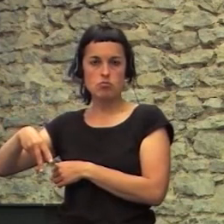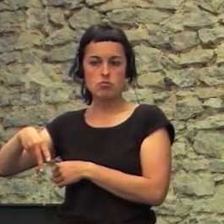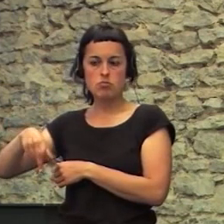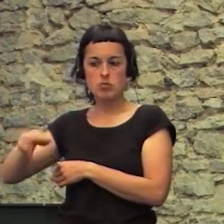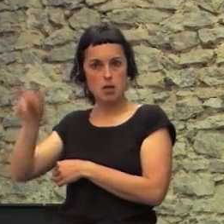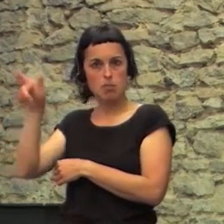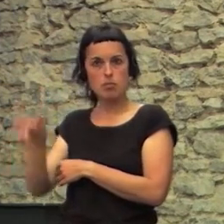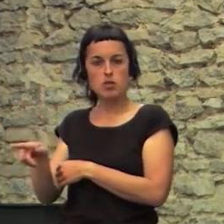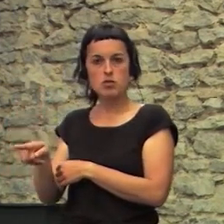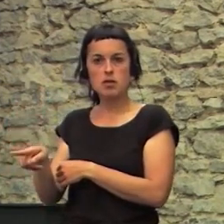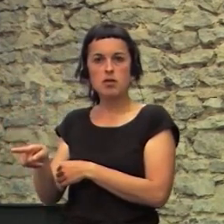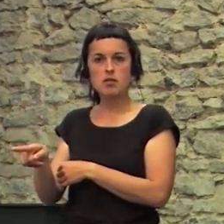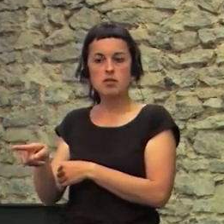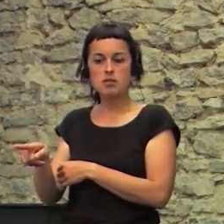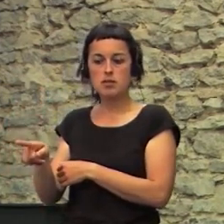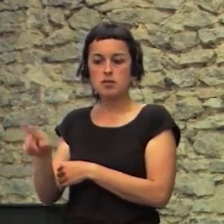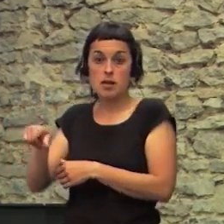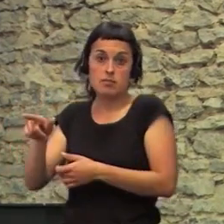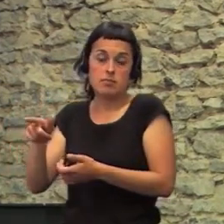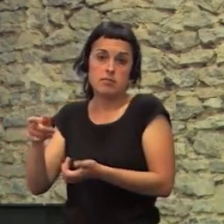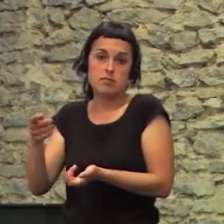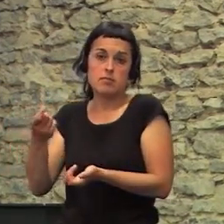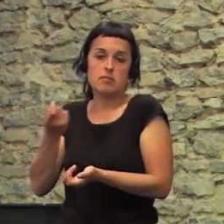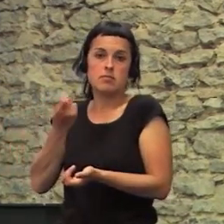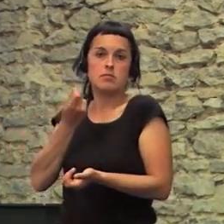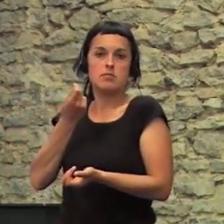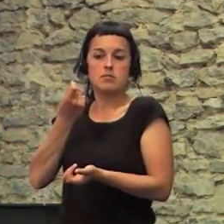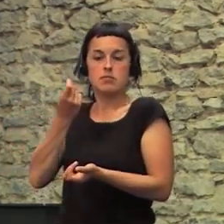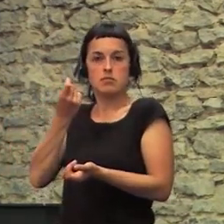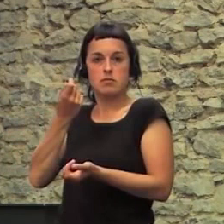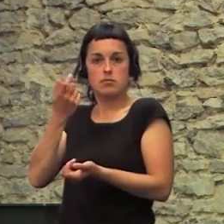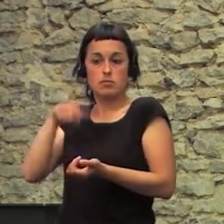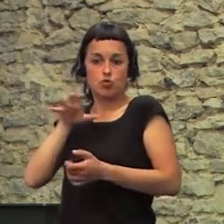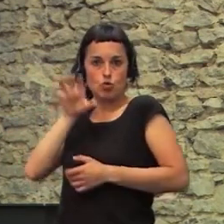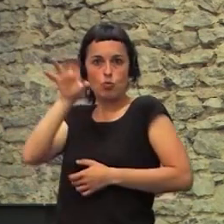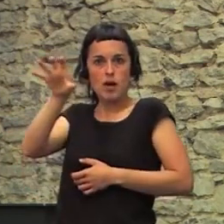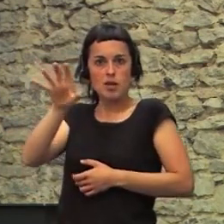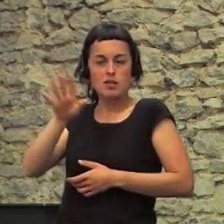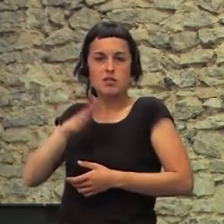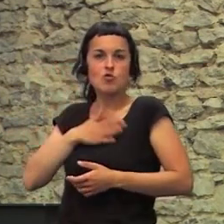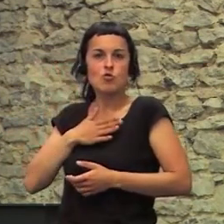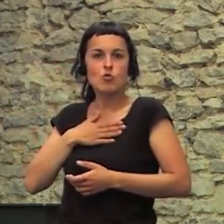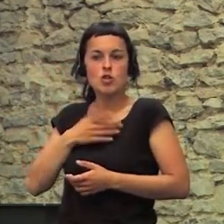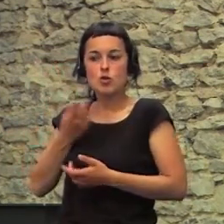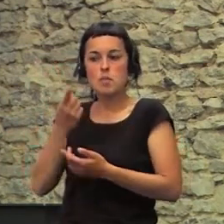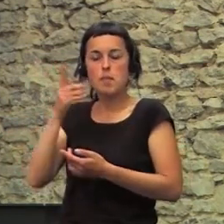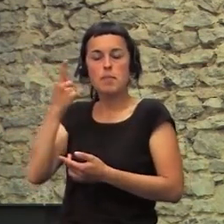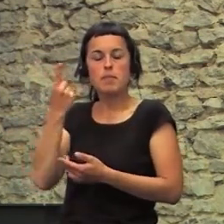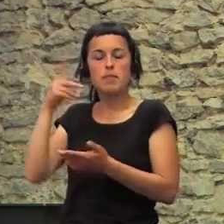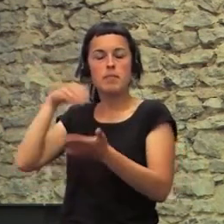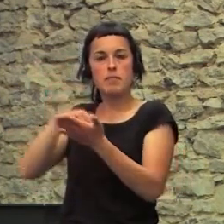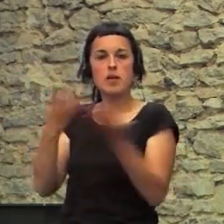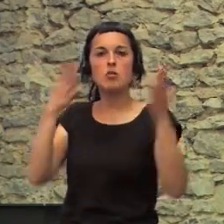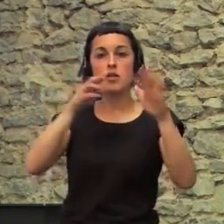y definitivo, ¿no? En la historia de nuestro país para hablar de estos temas, porque en 1930 escribió su libro sobre los